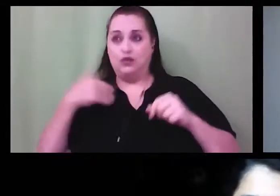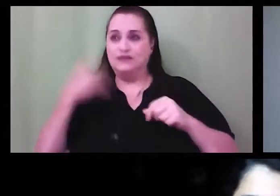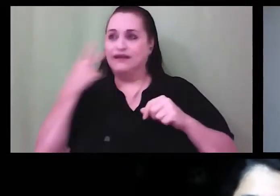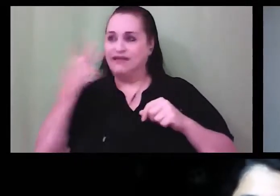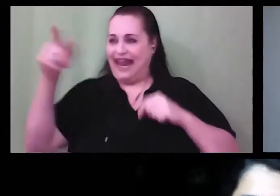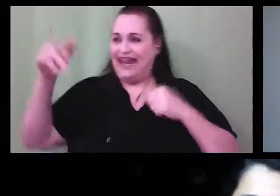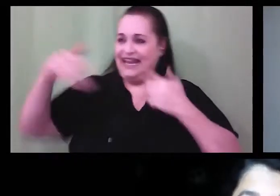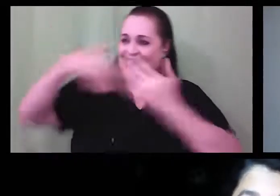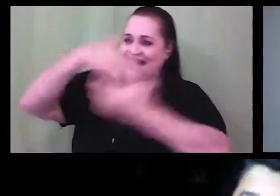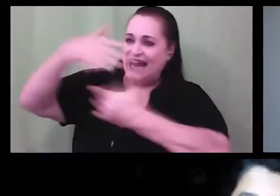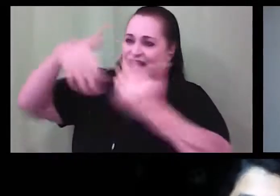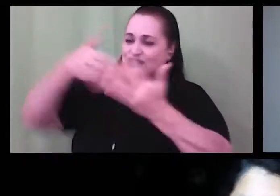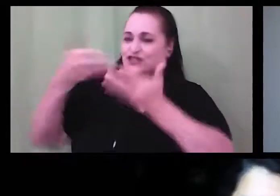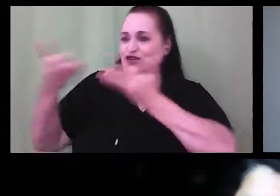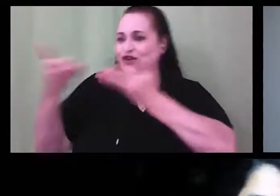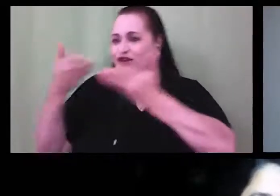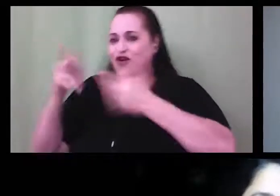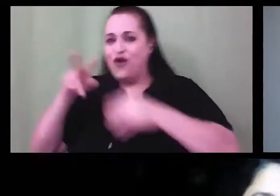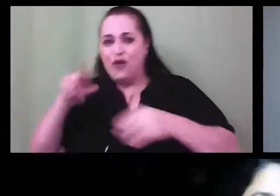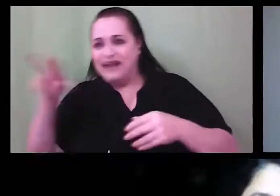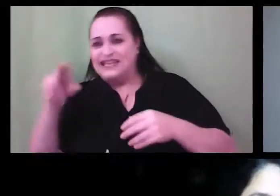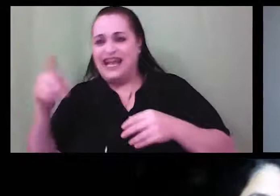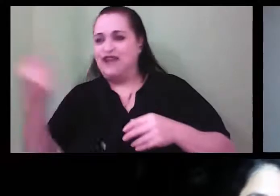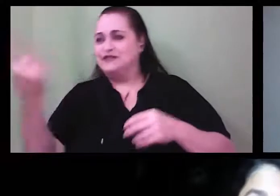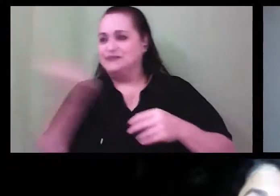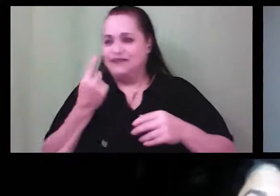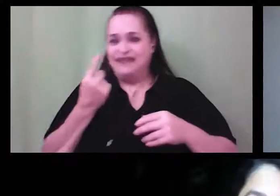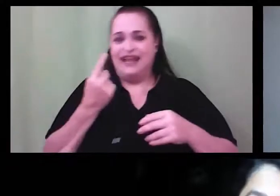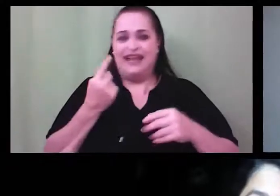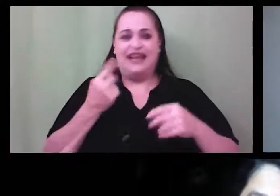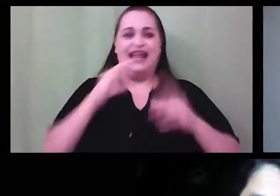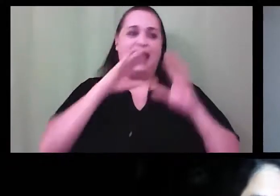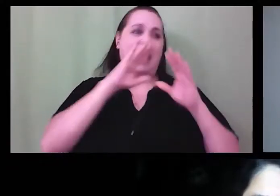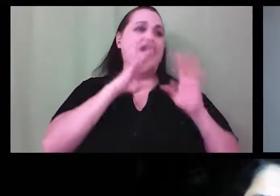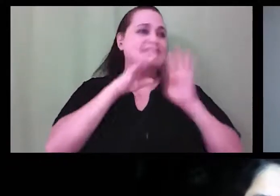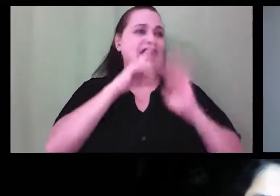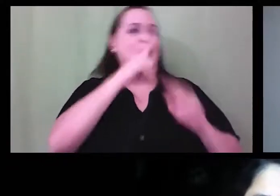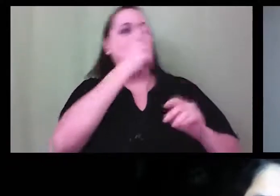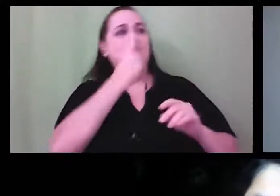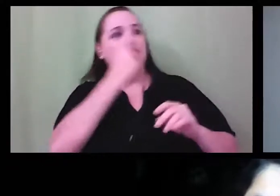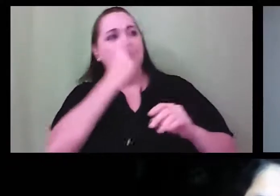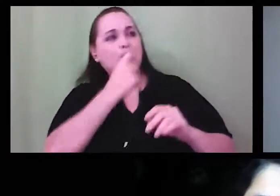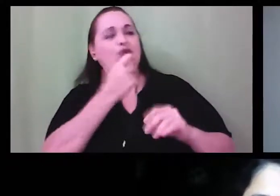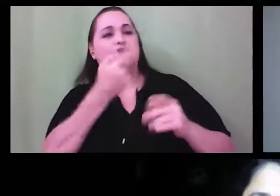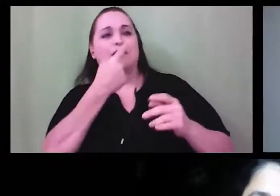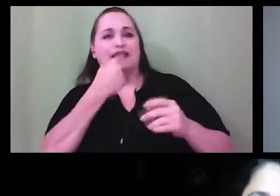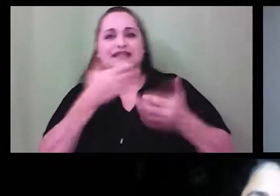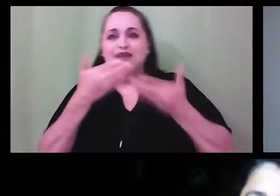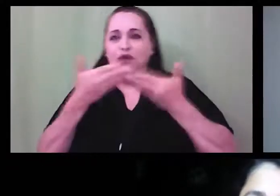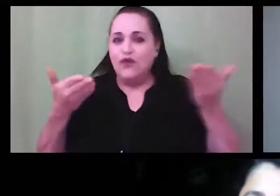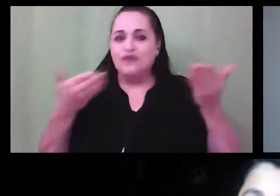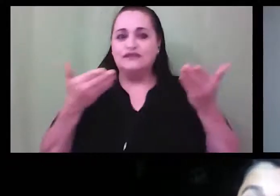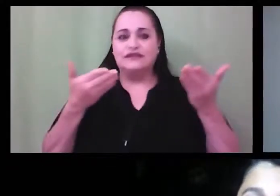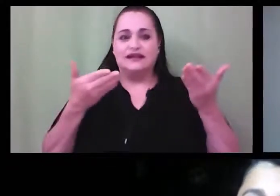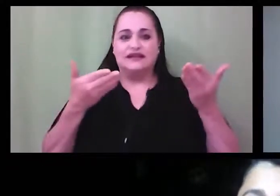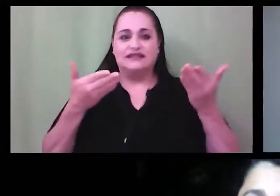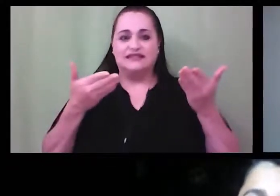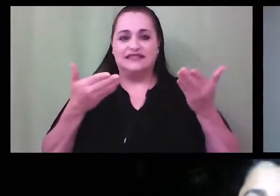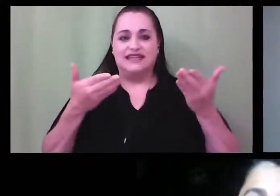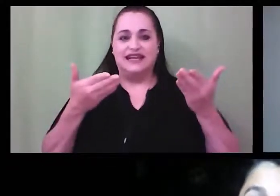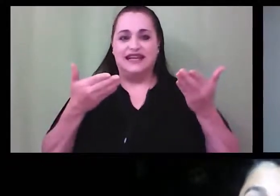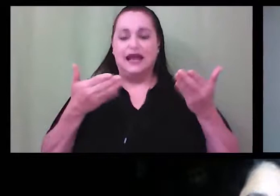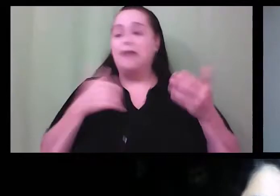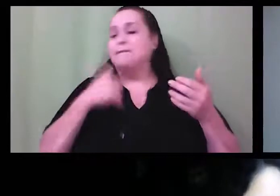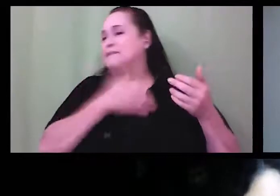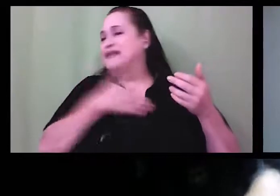que él tiene y sus compañeros a veces que me llegan a hablar y me preguntan y me dicen cosas, ¿verdad? Inclusive me